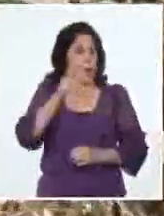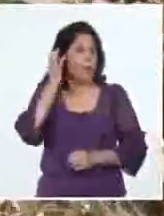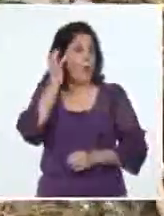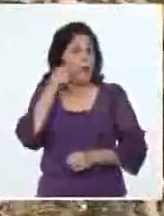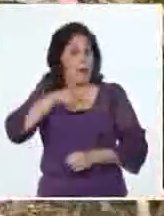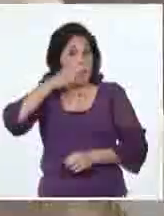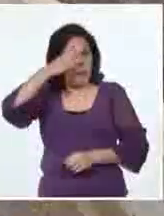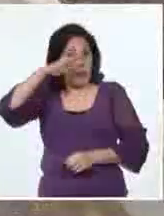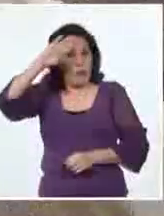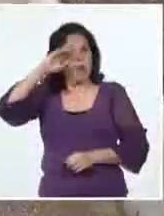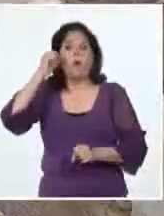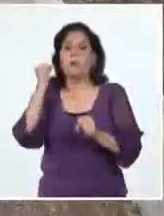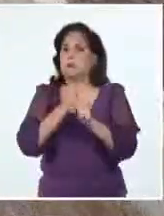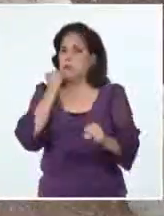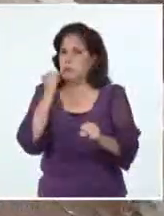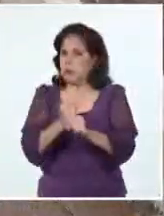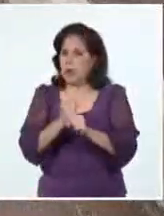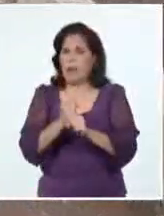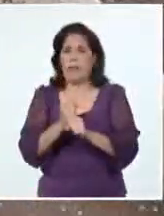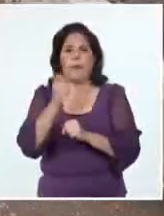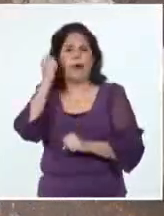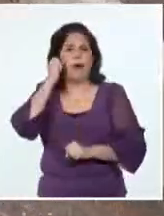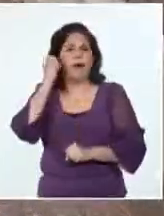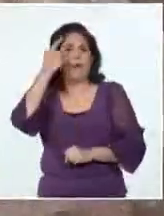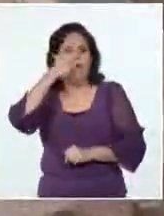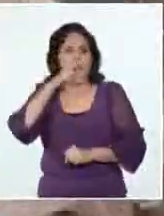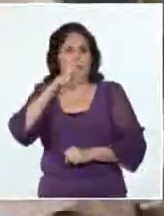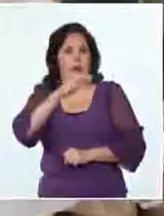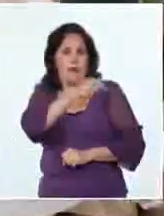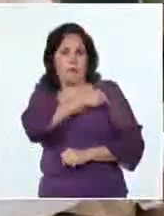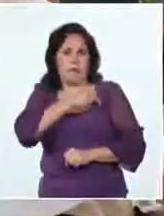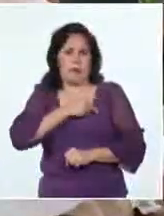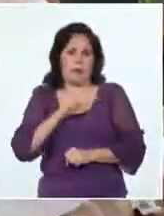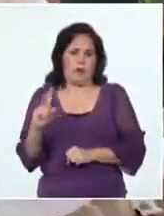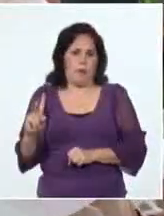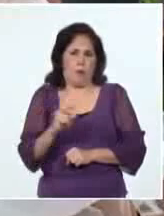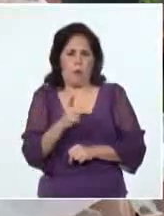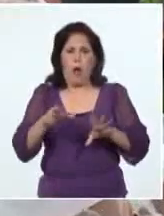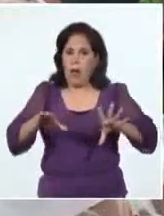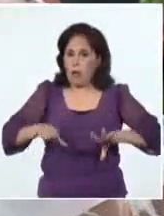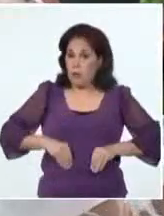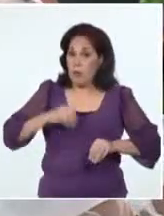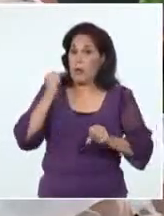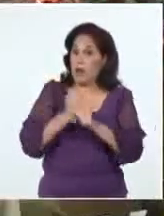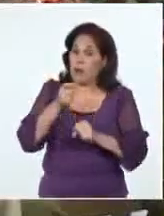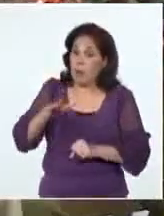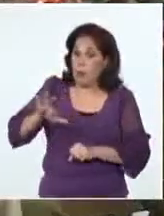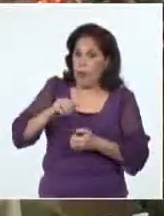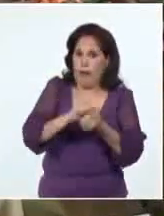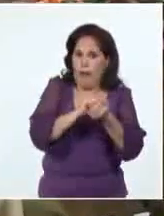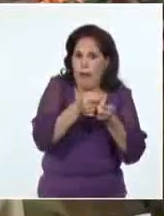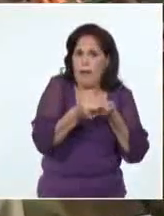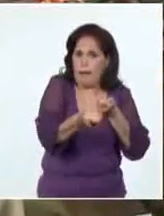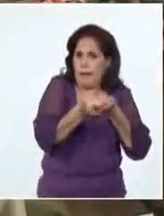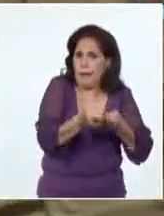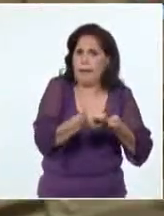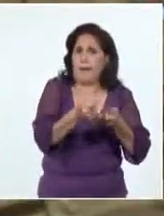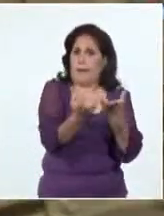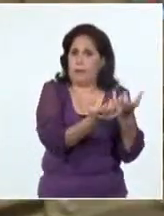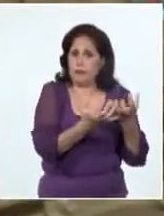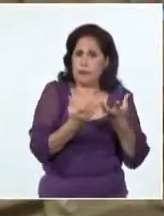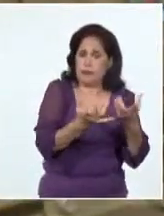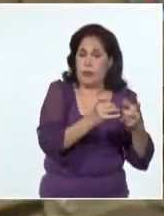mujeres que se desempeñan en las Fuerzas Armadas Revolucionarias. Asumen las faenas diarias en sus hogares como